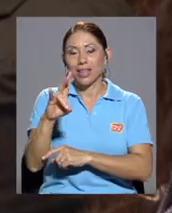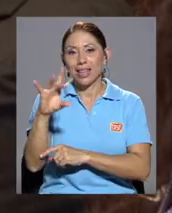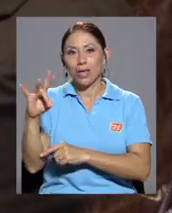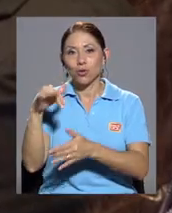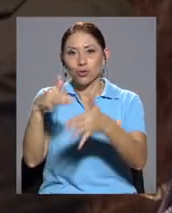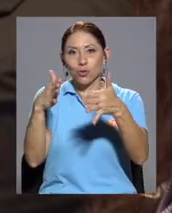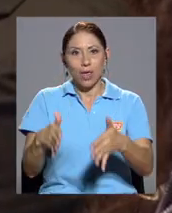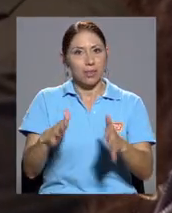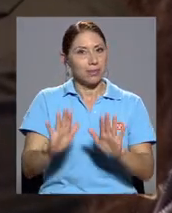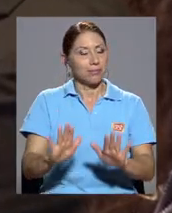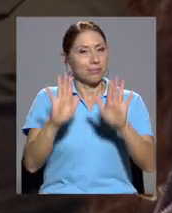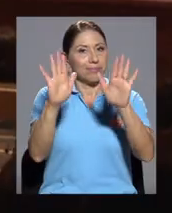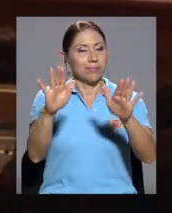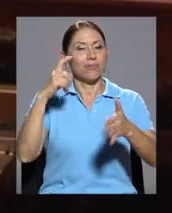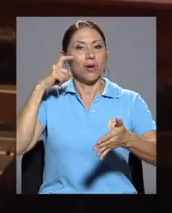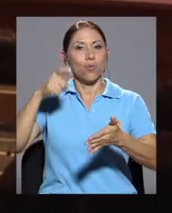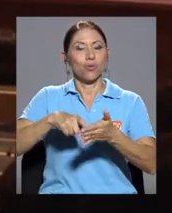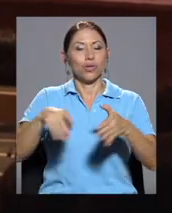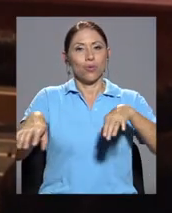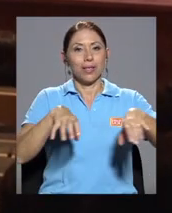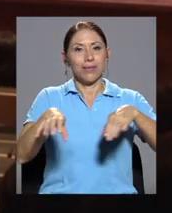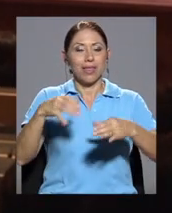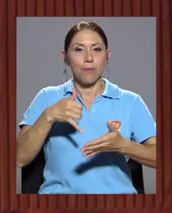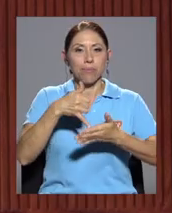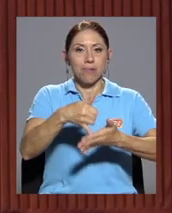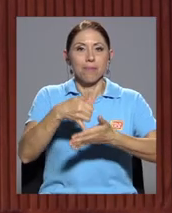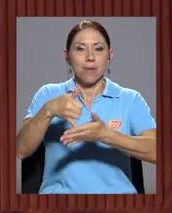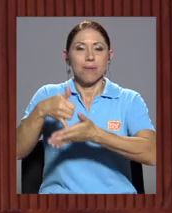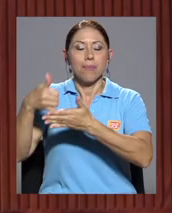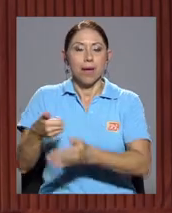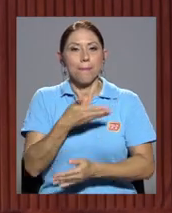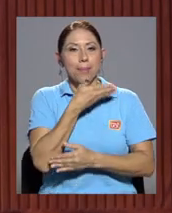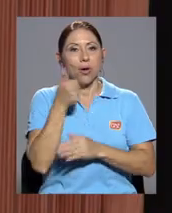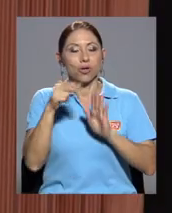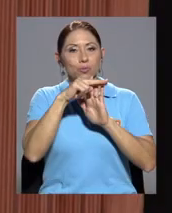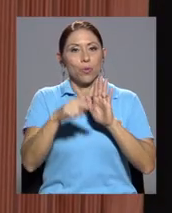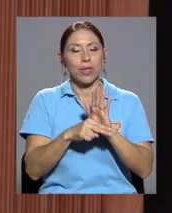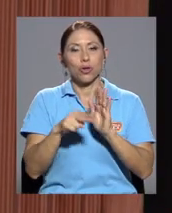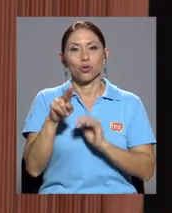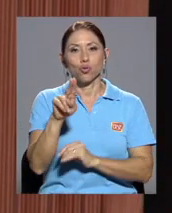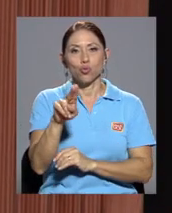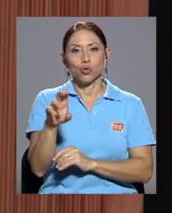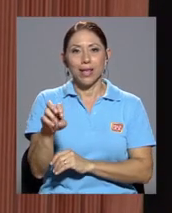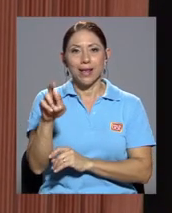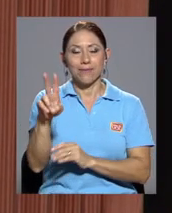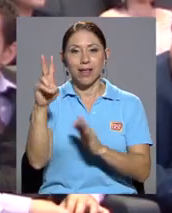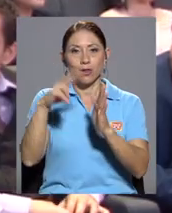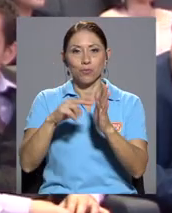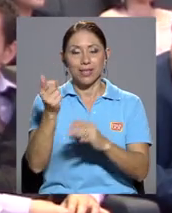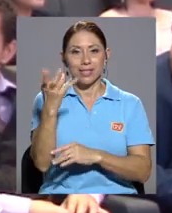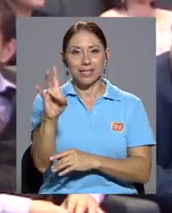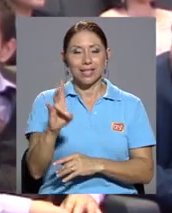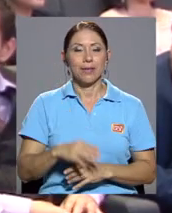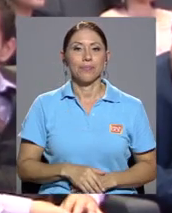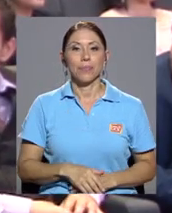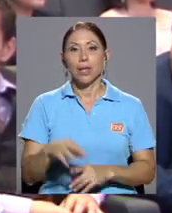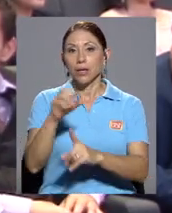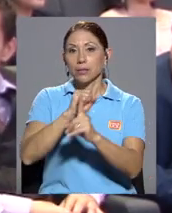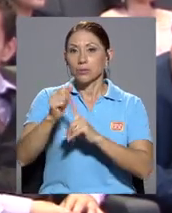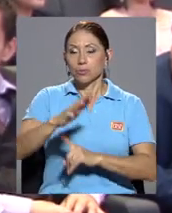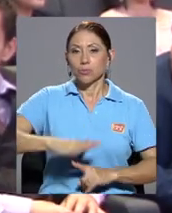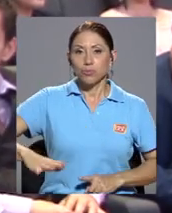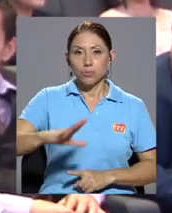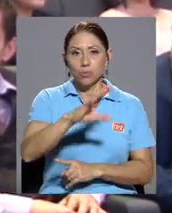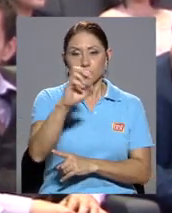fue reconocido durante la ceremonia que premio a los mejores promedios de la uc r del 2017 la sociedad costarricense